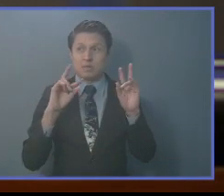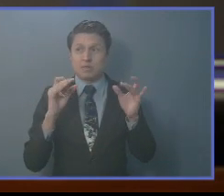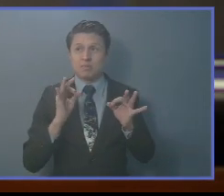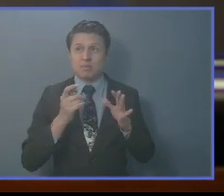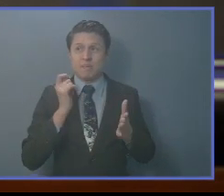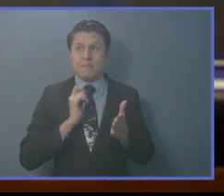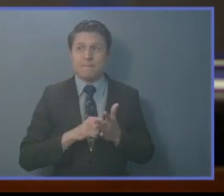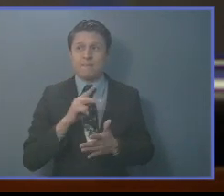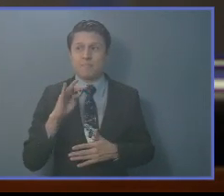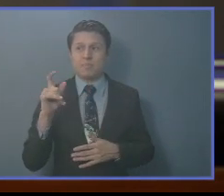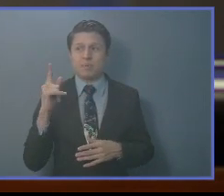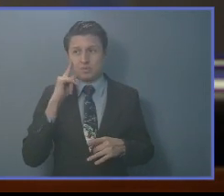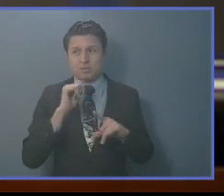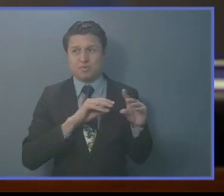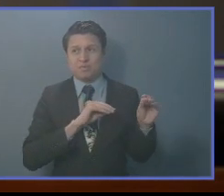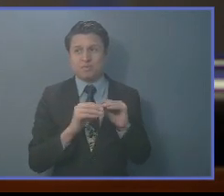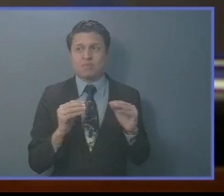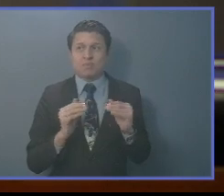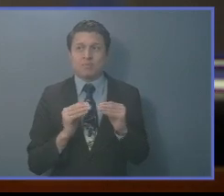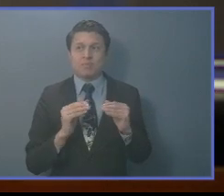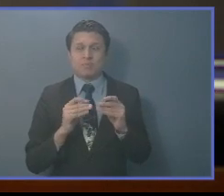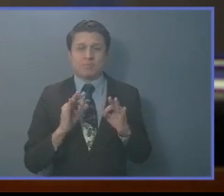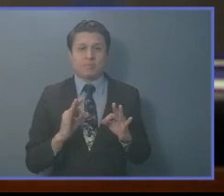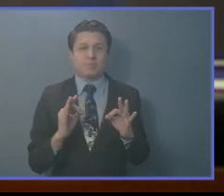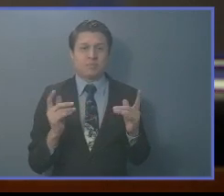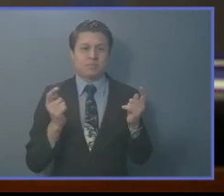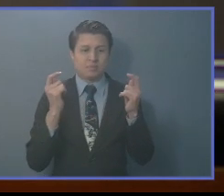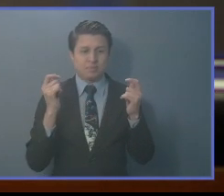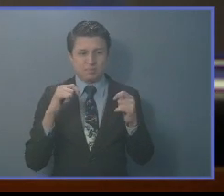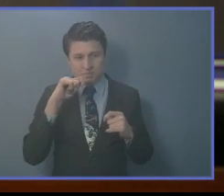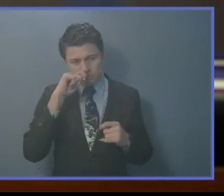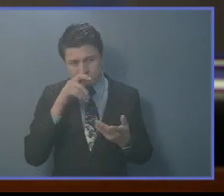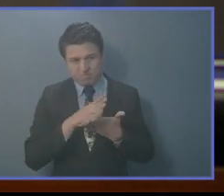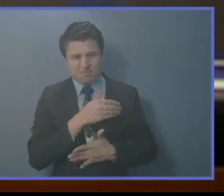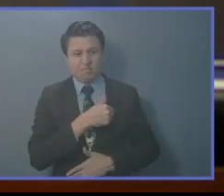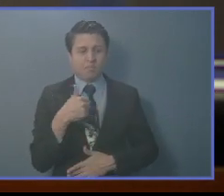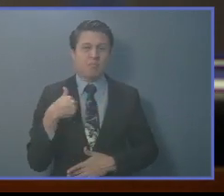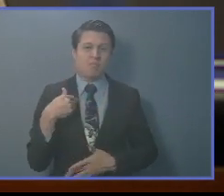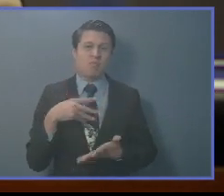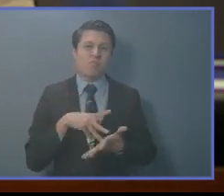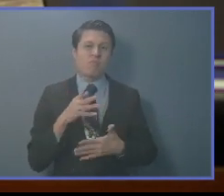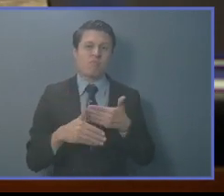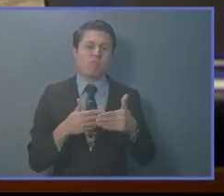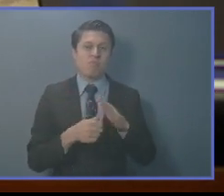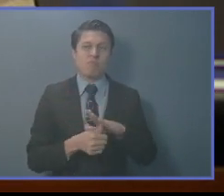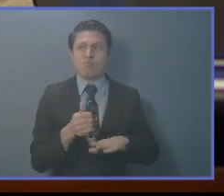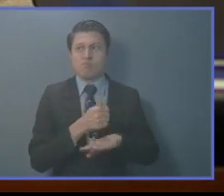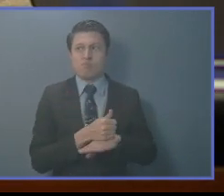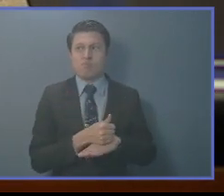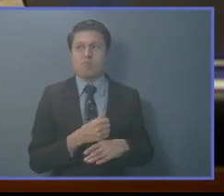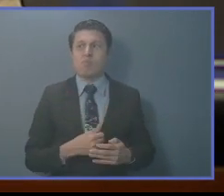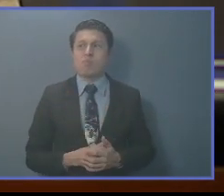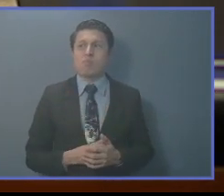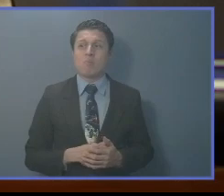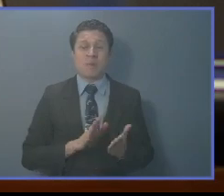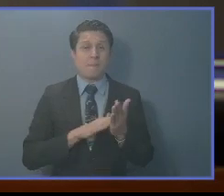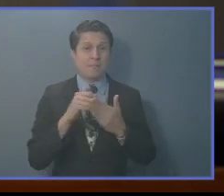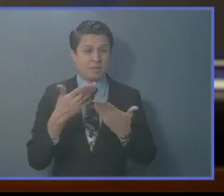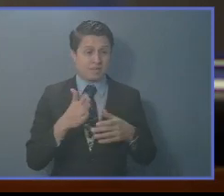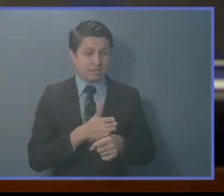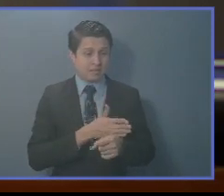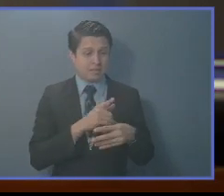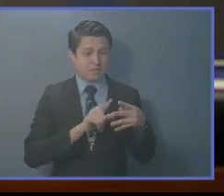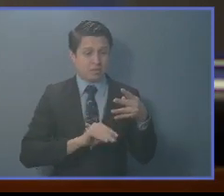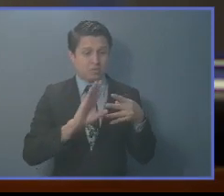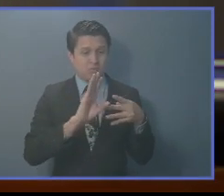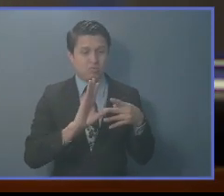penal, aplicándose también a las audiencias que se celebran en sede administrativa. Quedan excluidos de esta disposición los plazos previstos en la